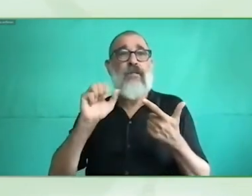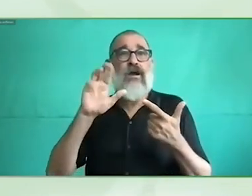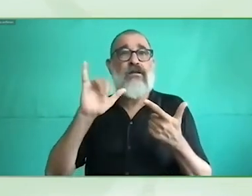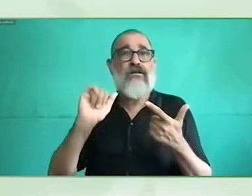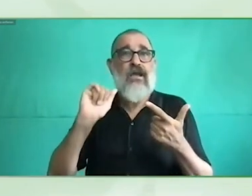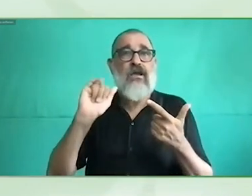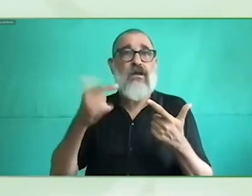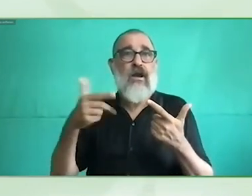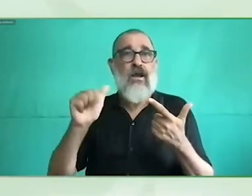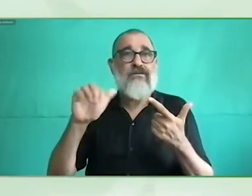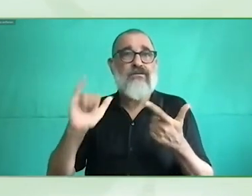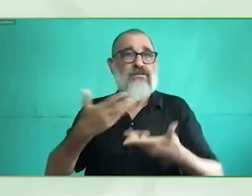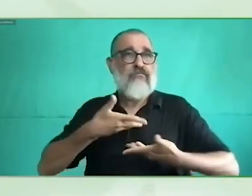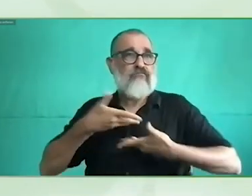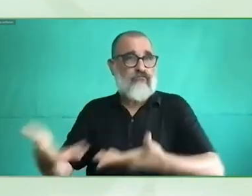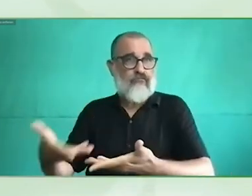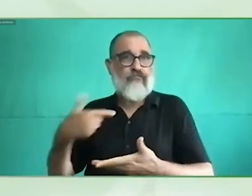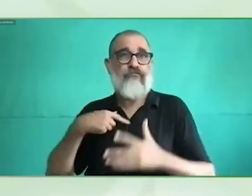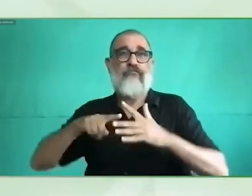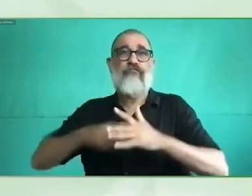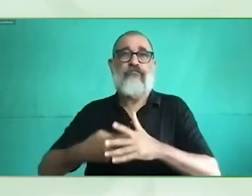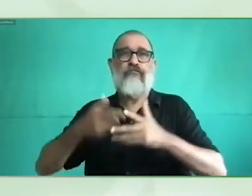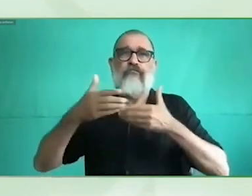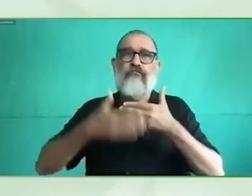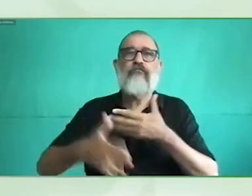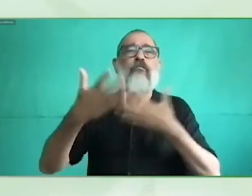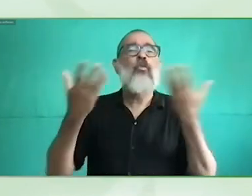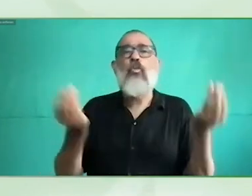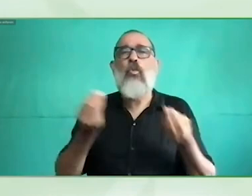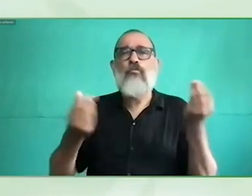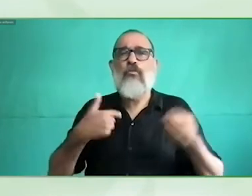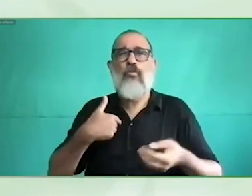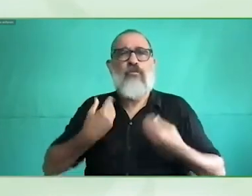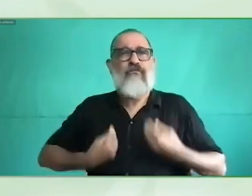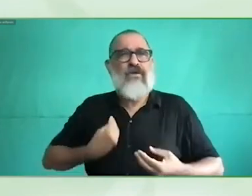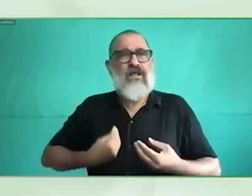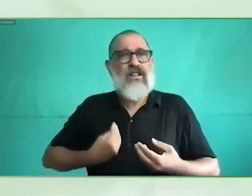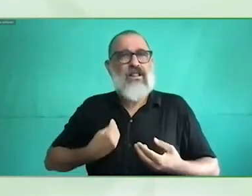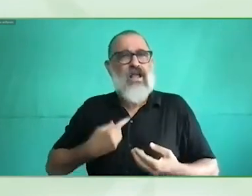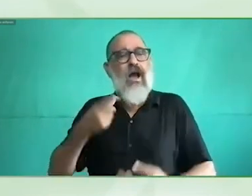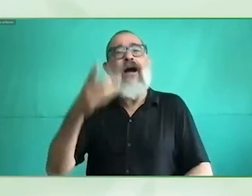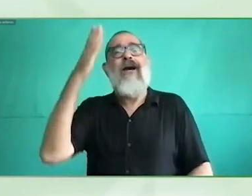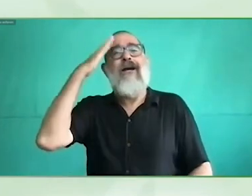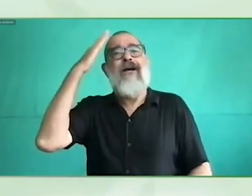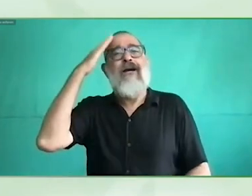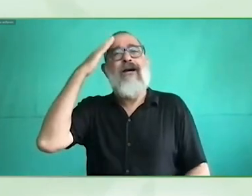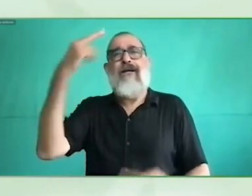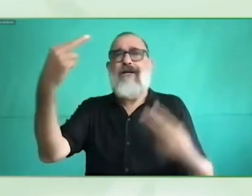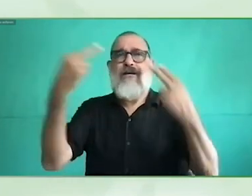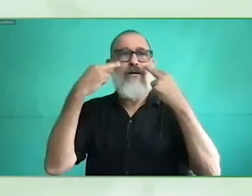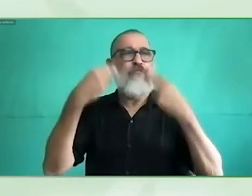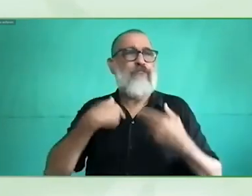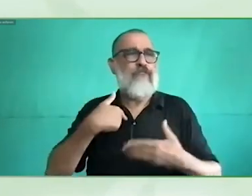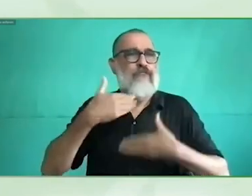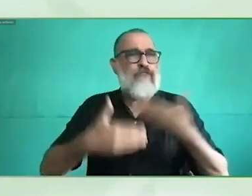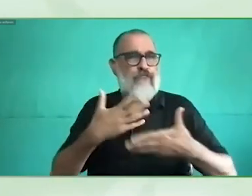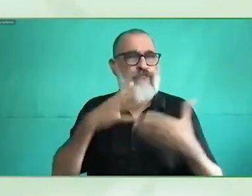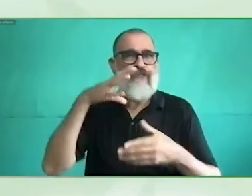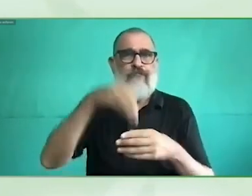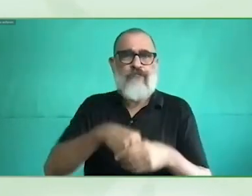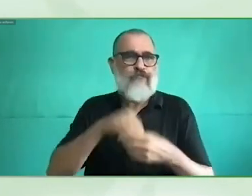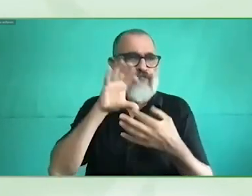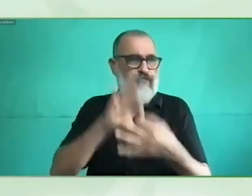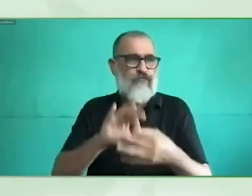en el tema de específico de parálisis cerebral Bueno yo he preparado un discurso después podemos